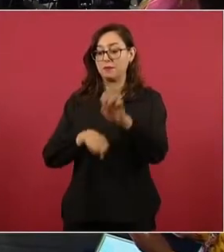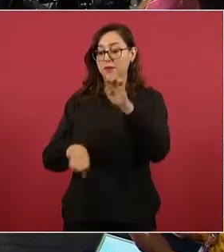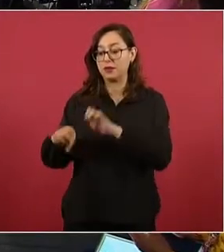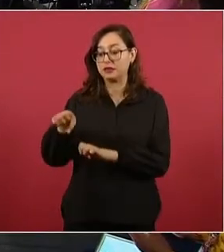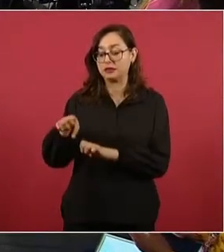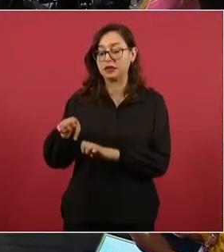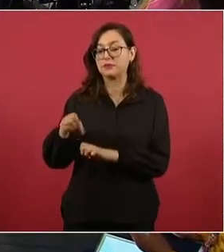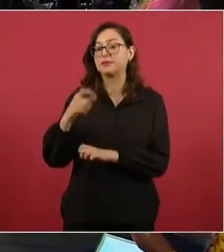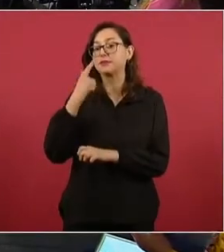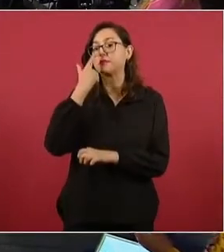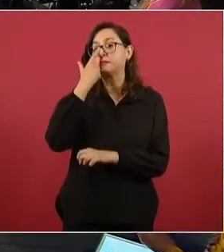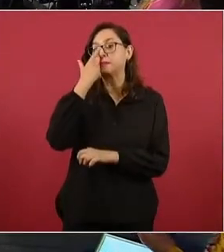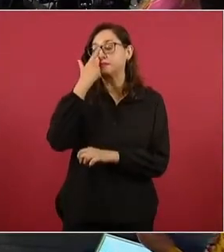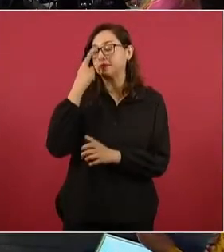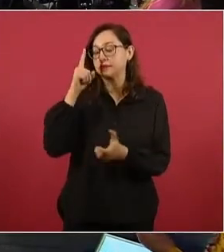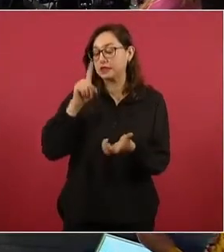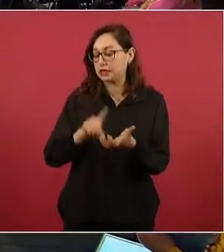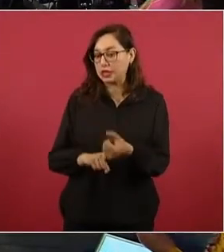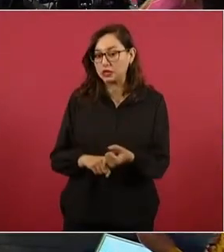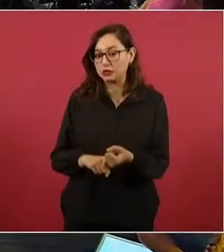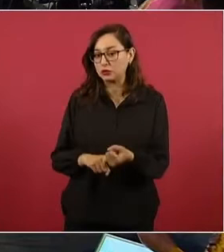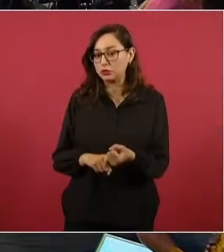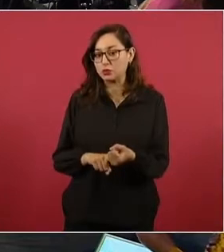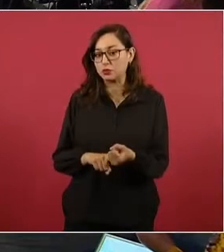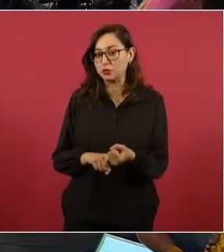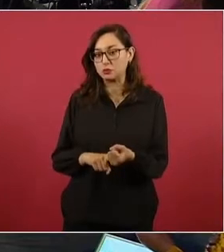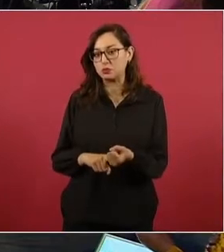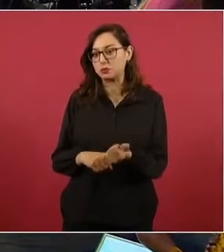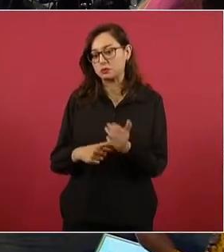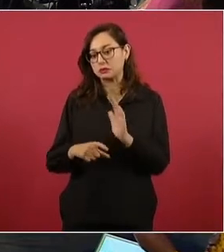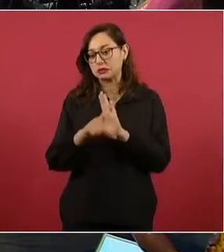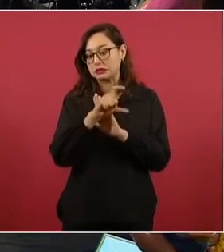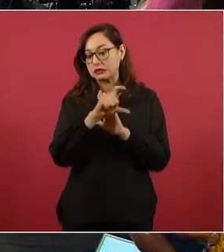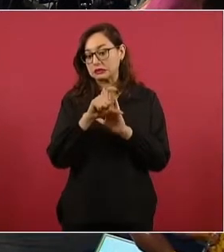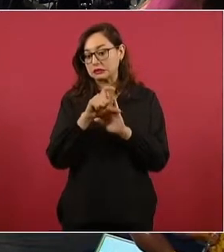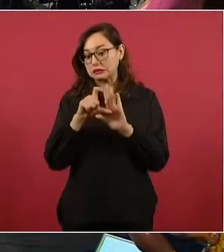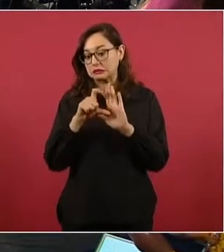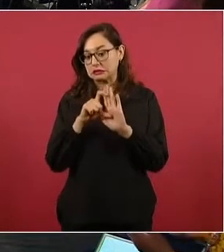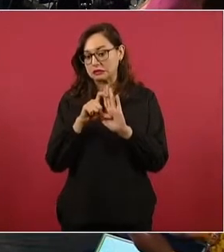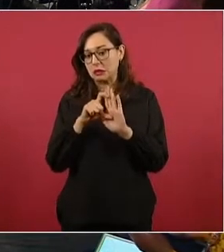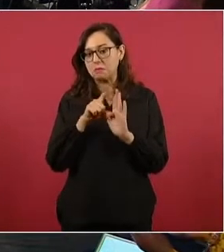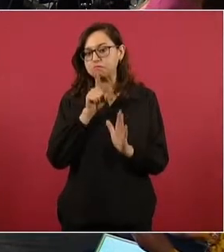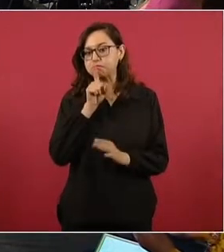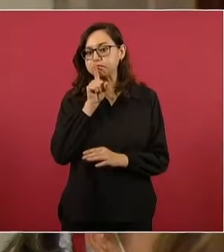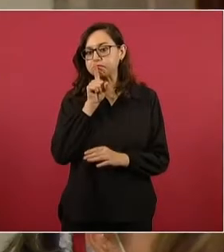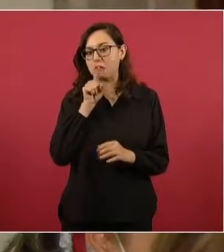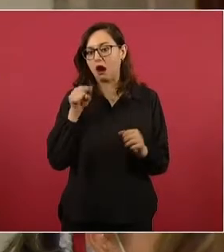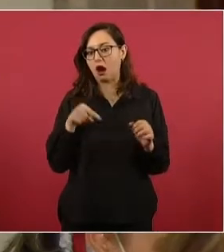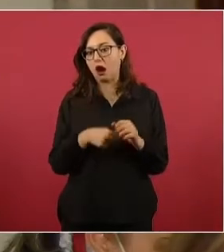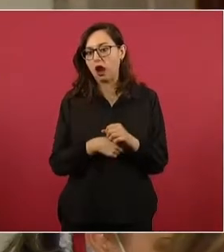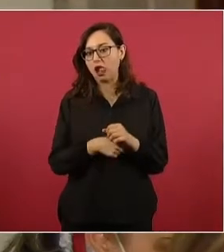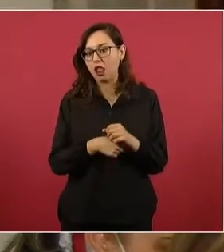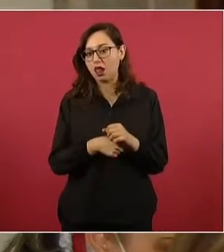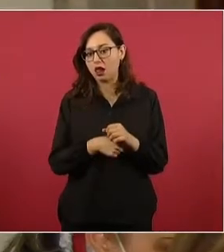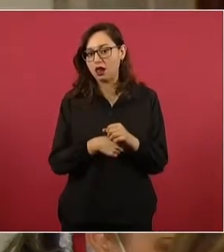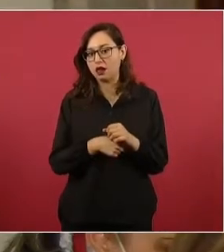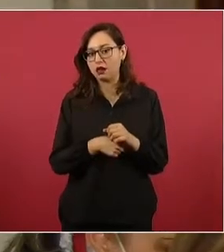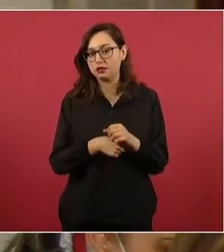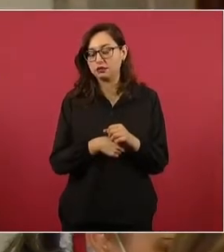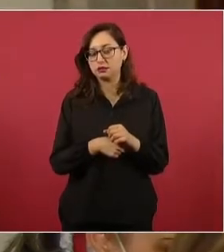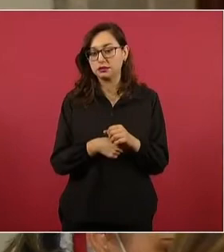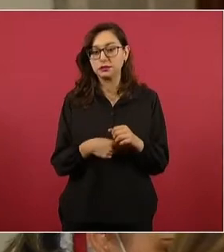de boicotear este etiquetado y pues la pregunta sería si